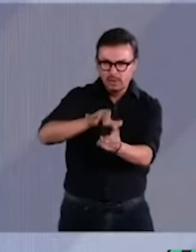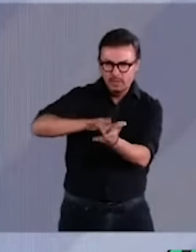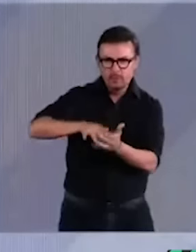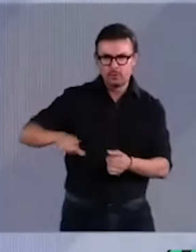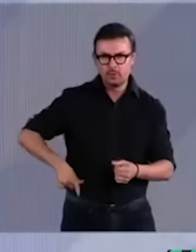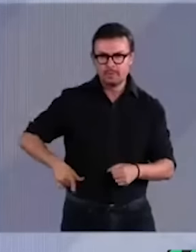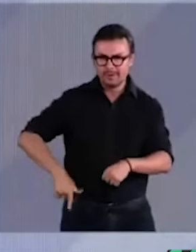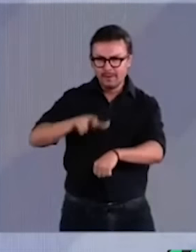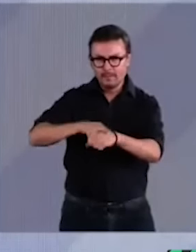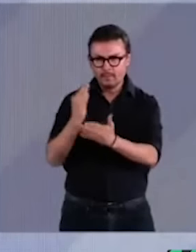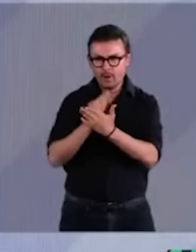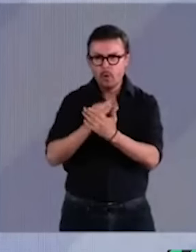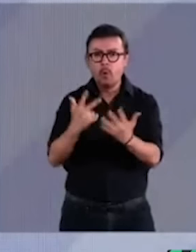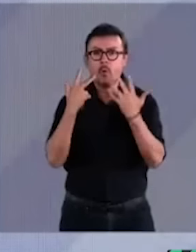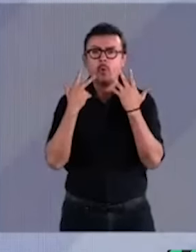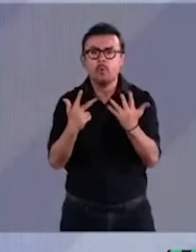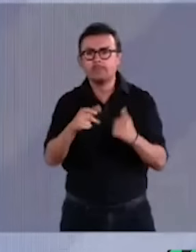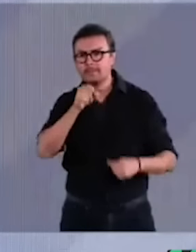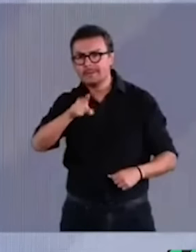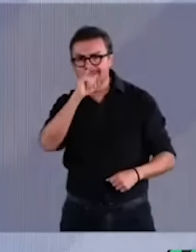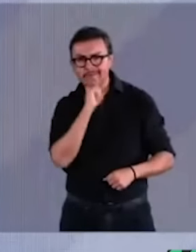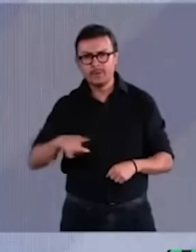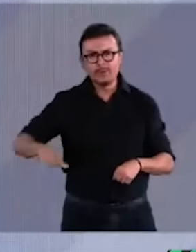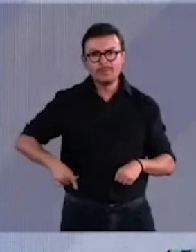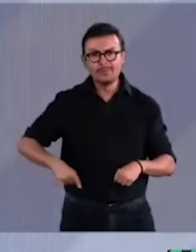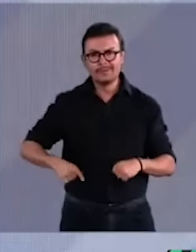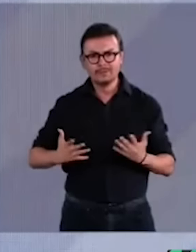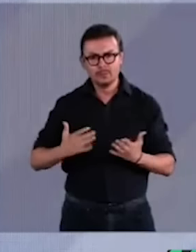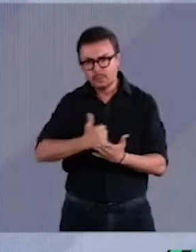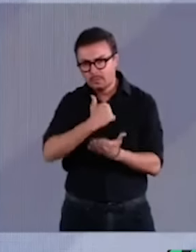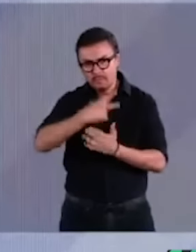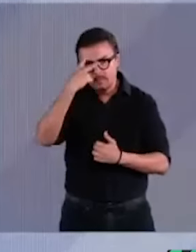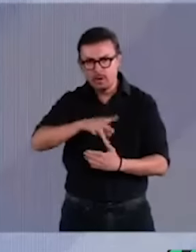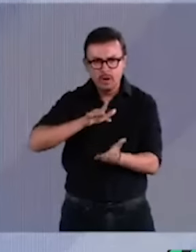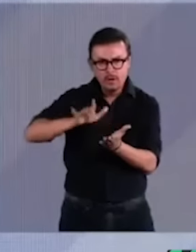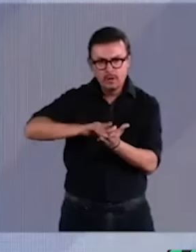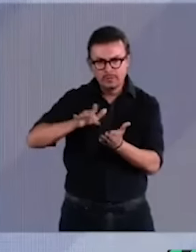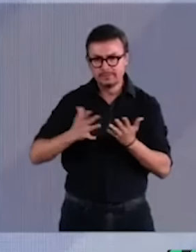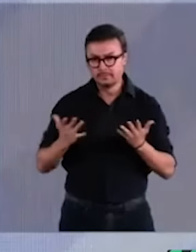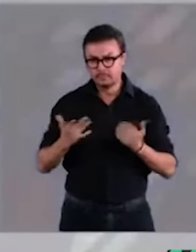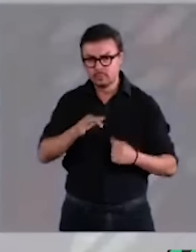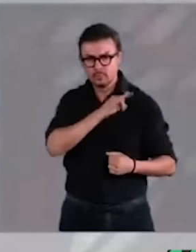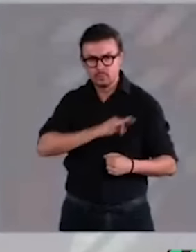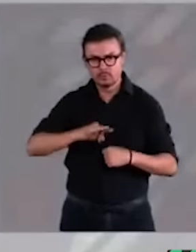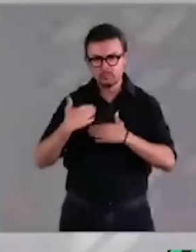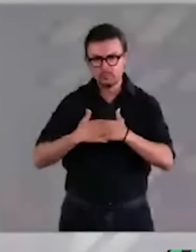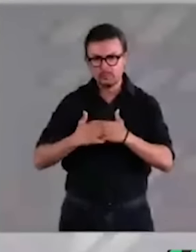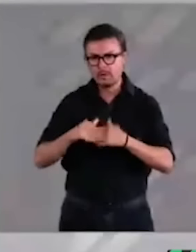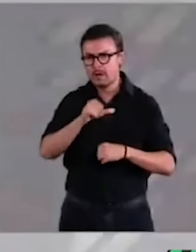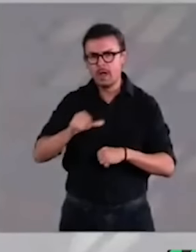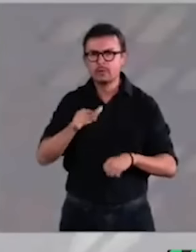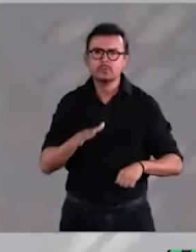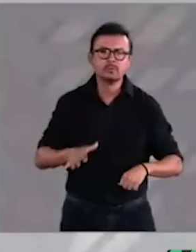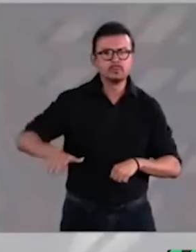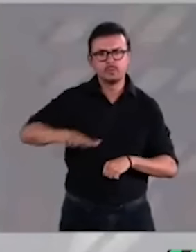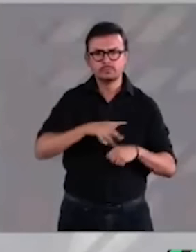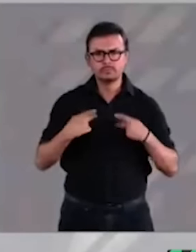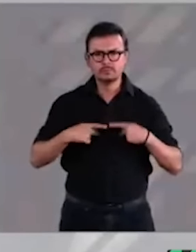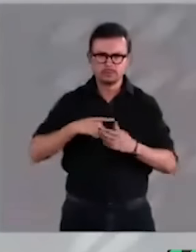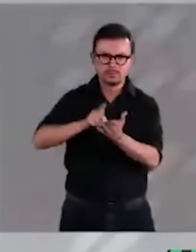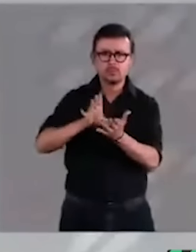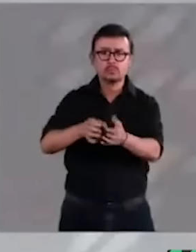por los 8 y por la jefa de gobierno de la Ciudad de México, porque solo así se puede garantizar la universalidad del apoyo a las personas con